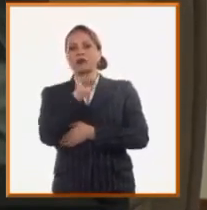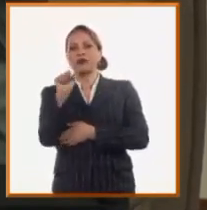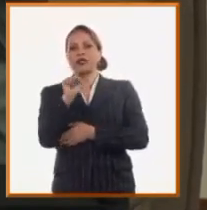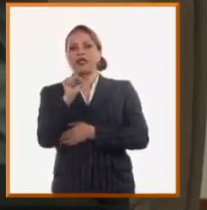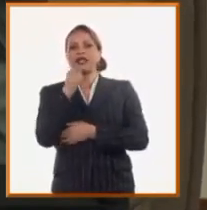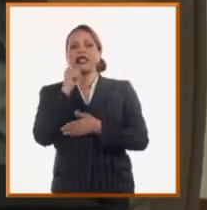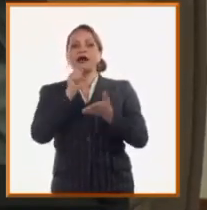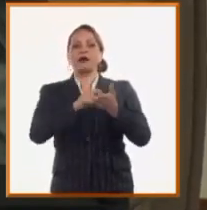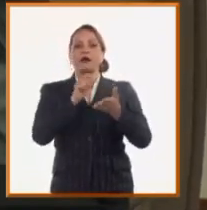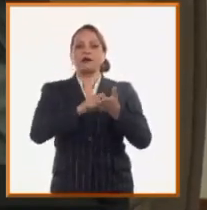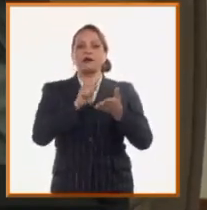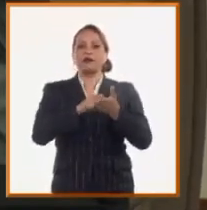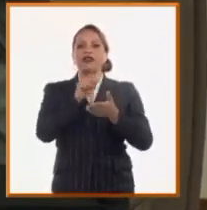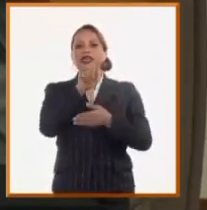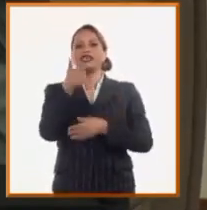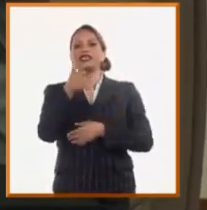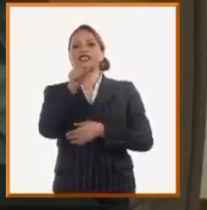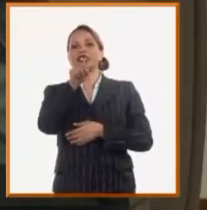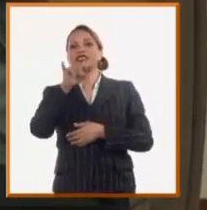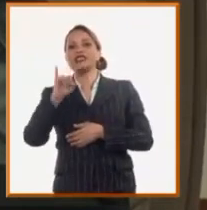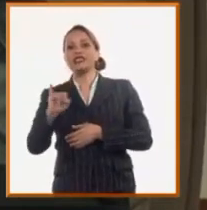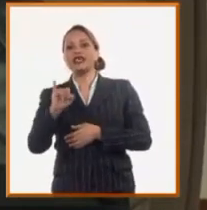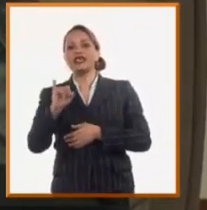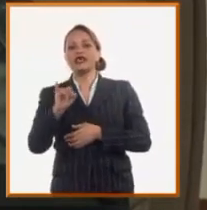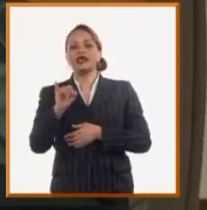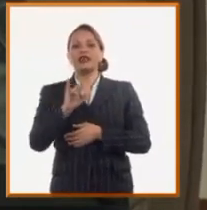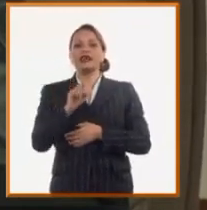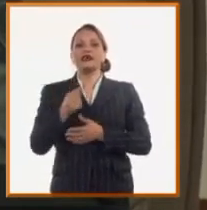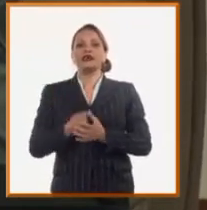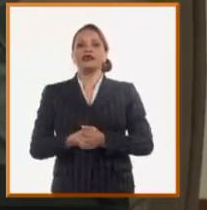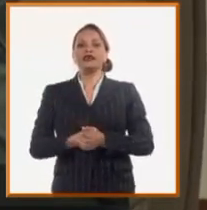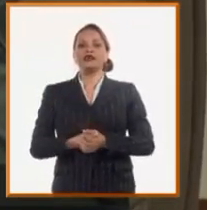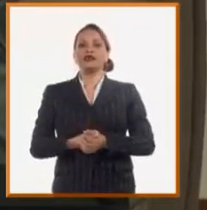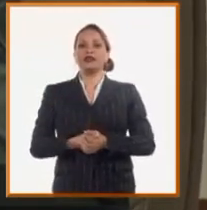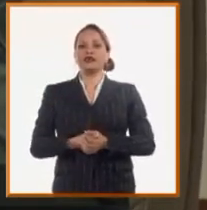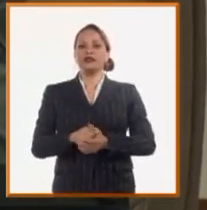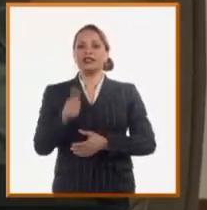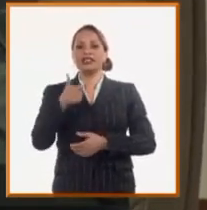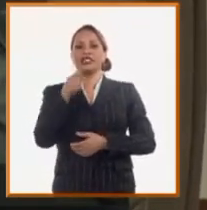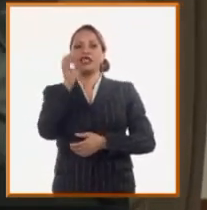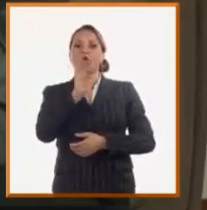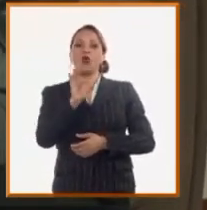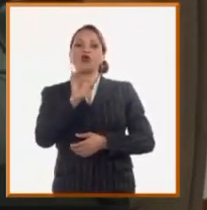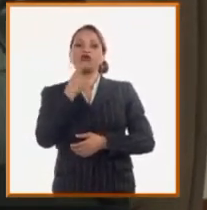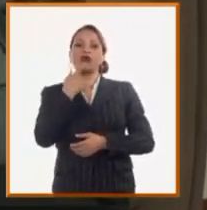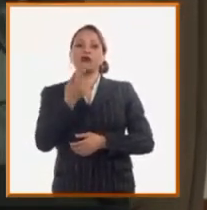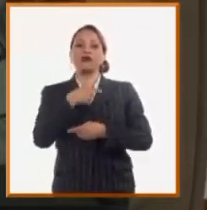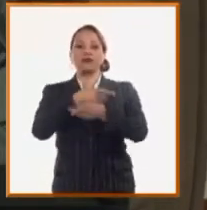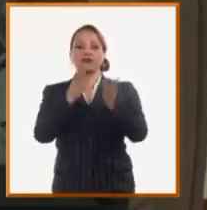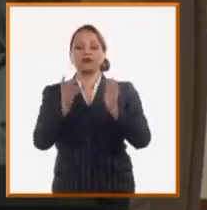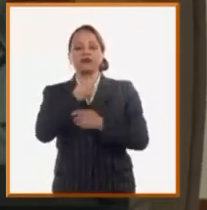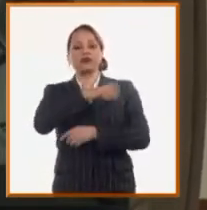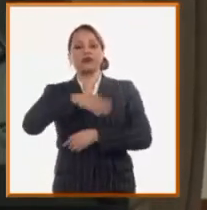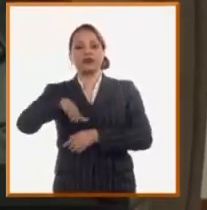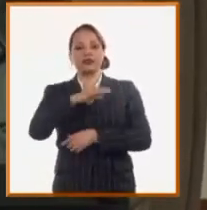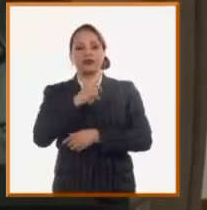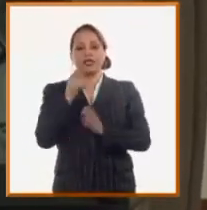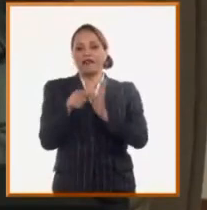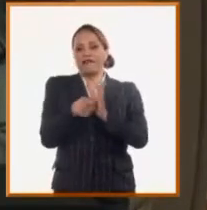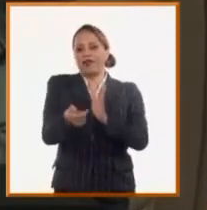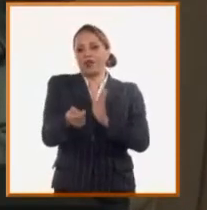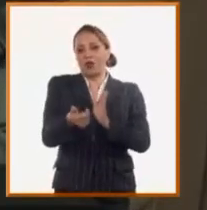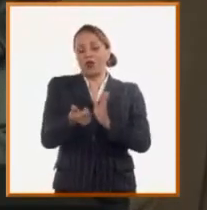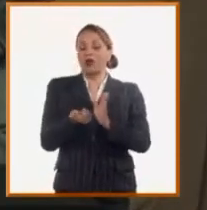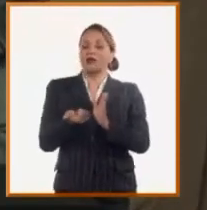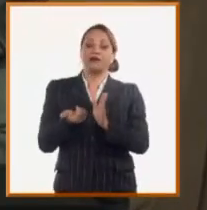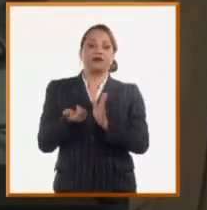la canasta, las 16 onzas que sean, las 10 onzas que sean por habitante anuales mensuales de grano. Y